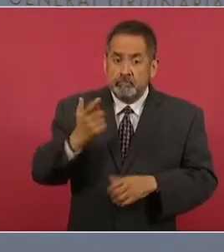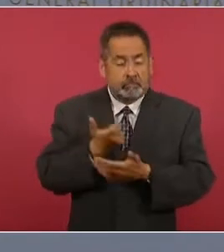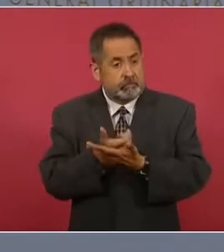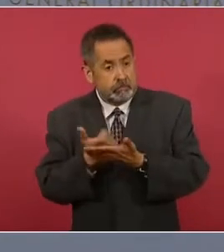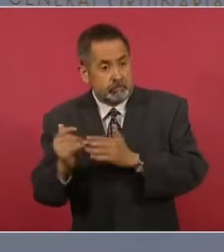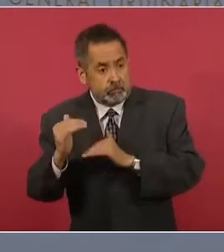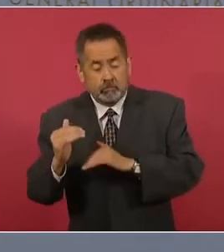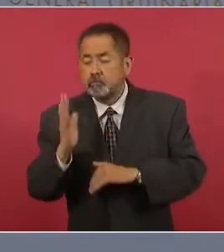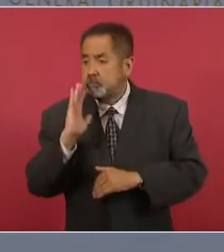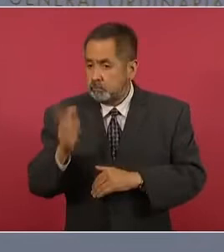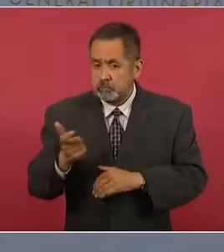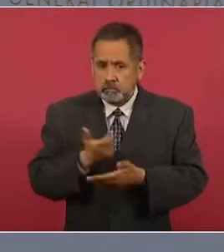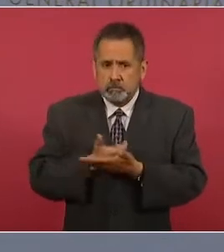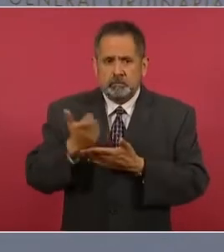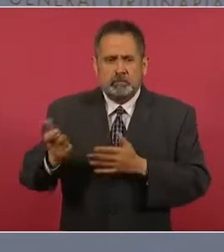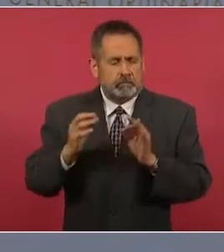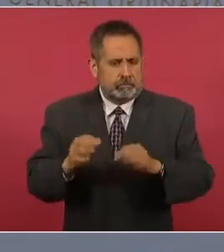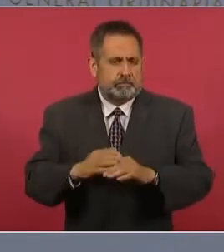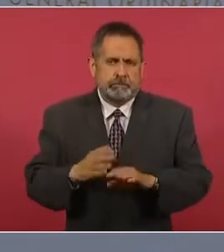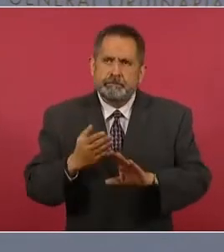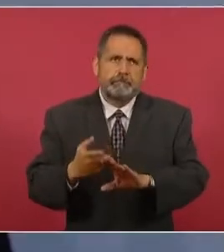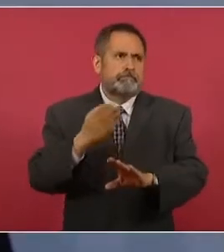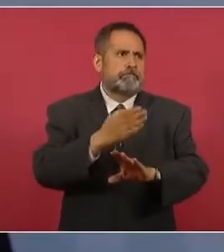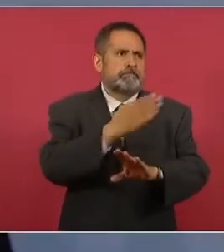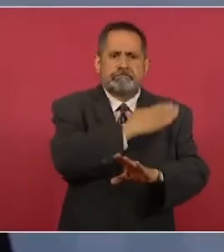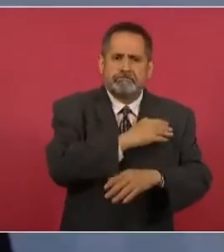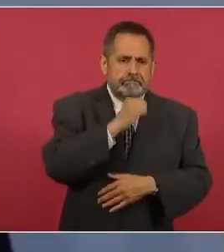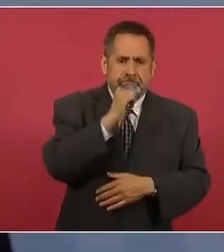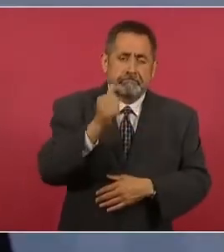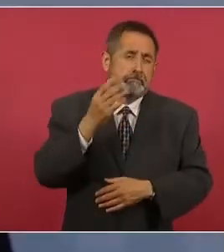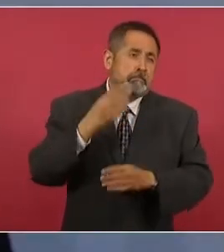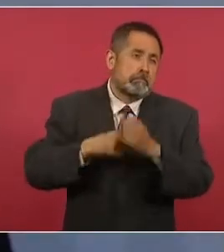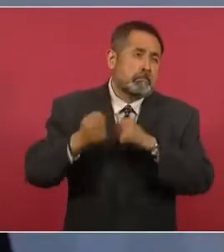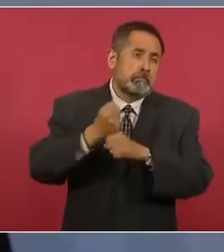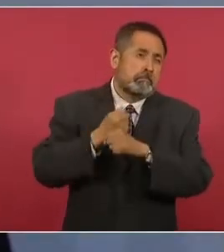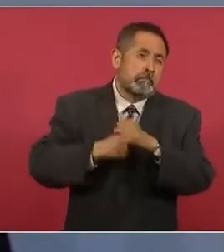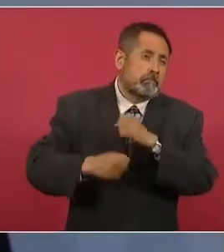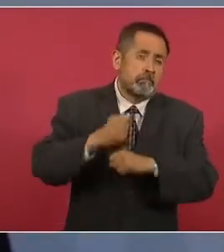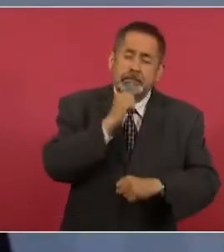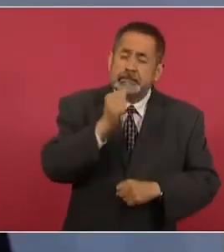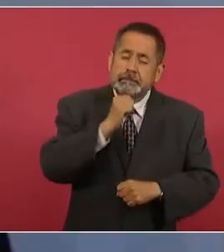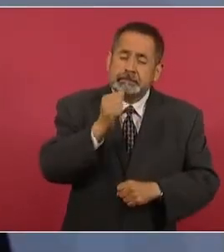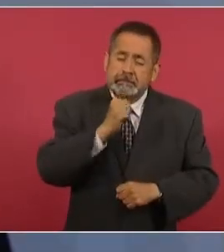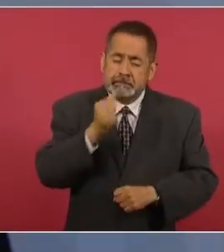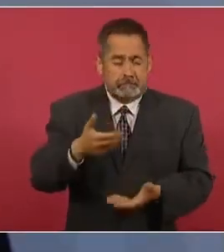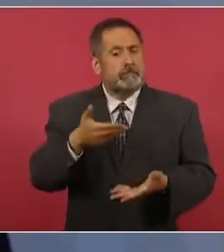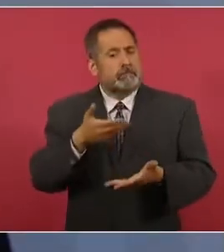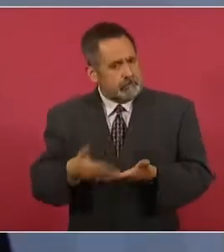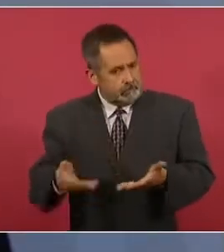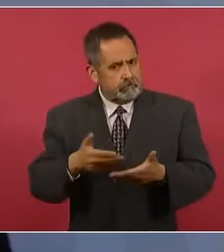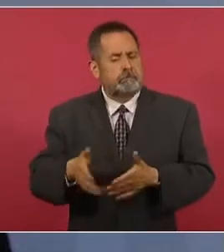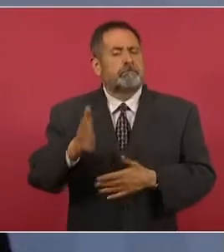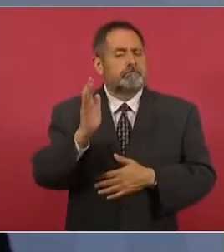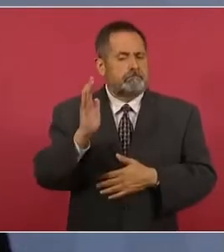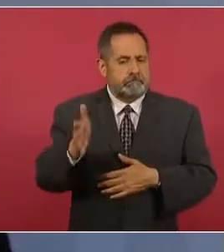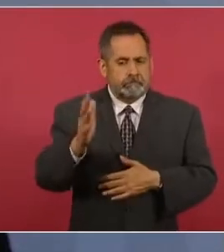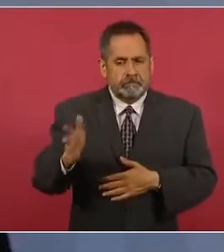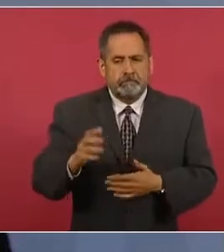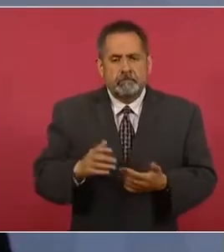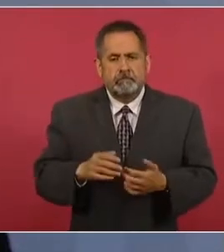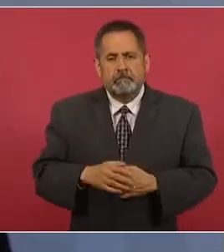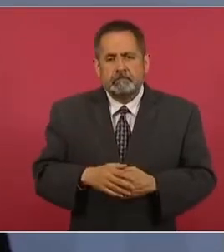mínimo, como no sucedía en décadas. Y en todos los casos, a